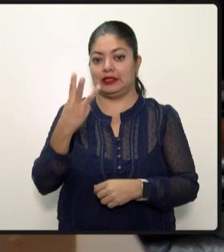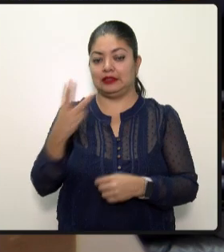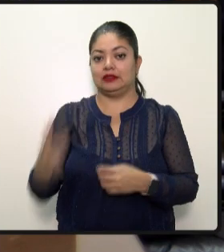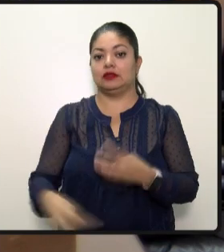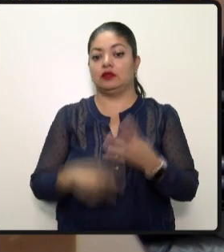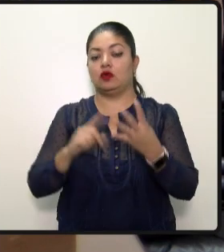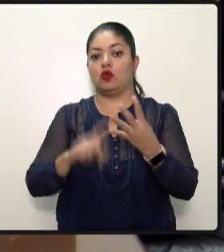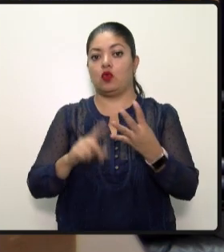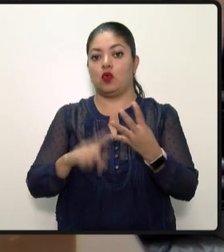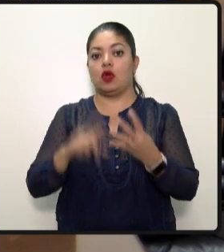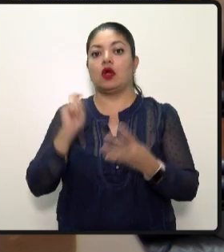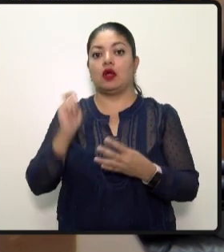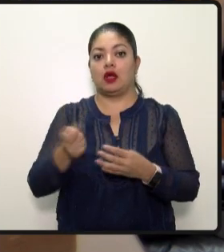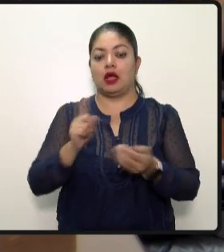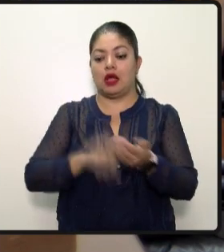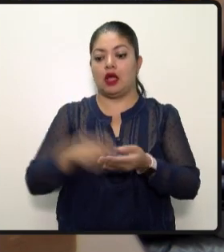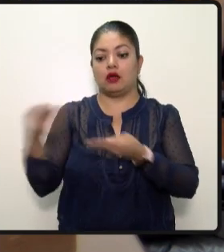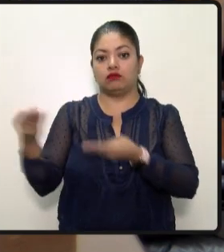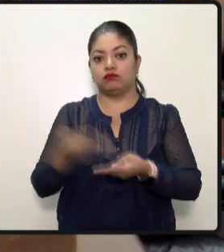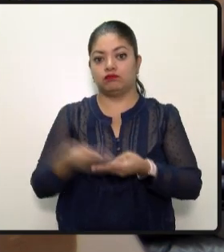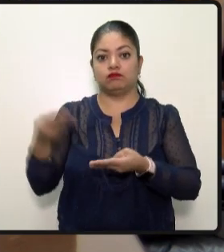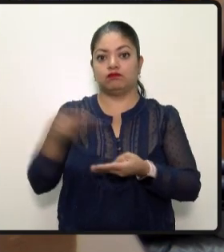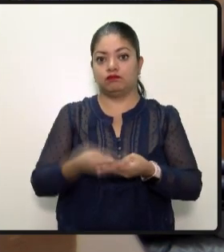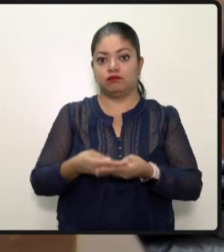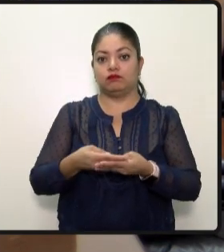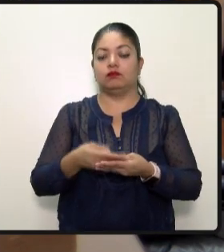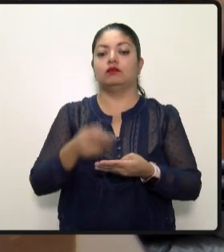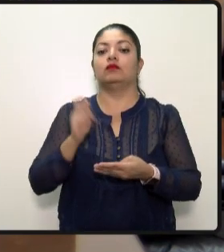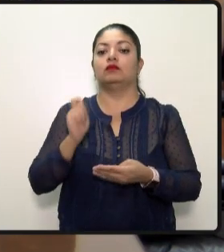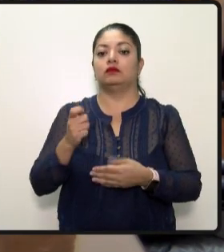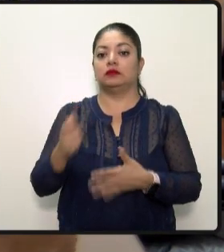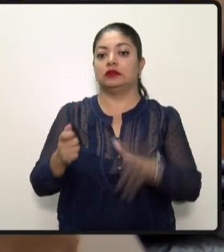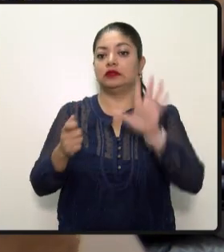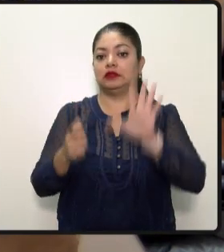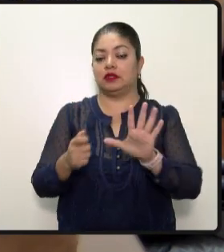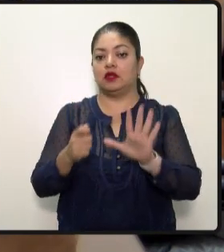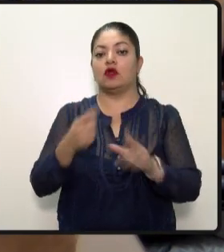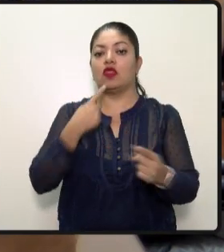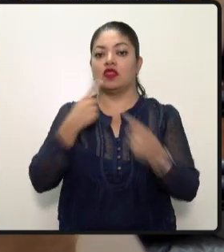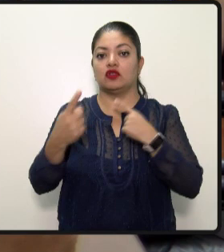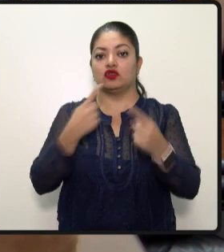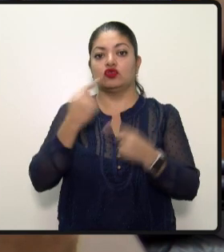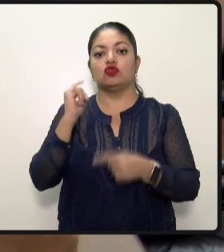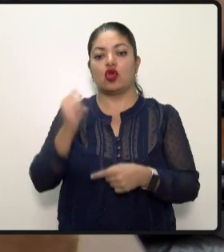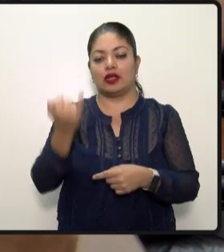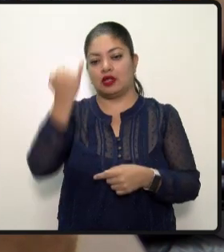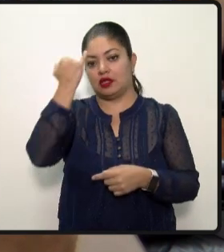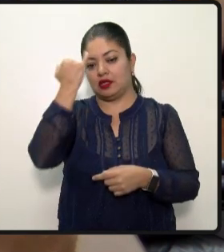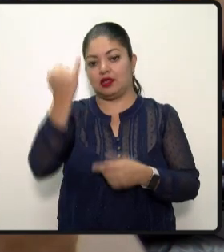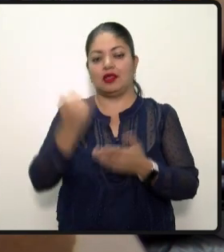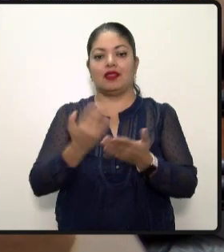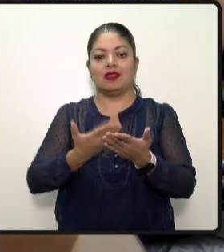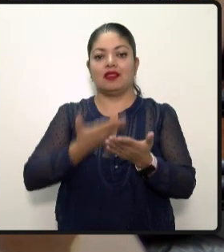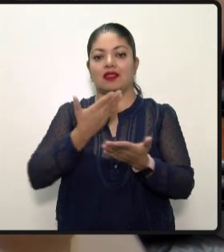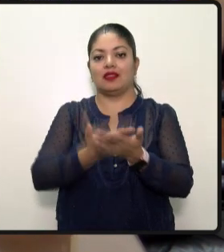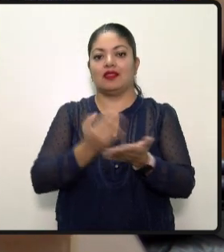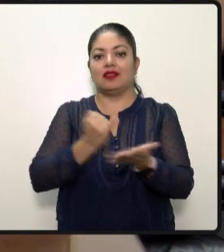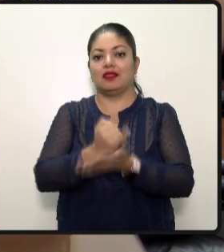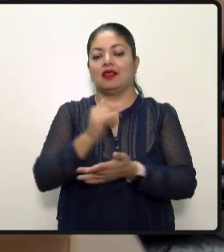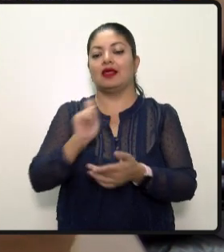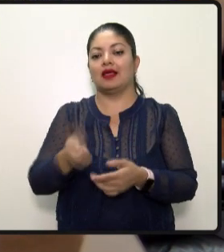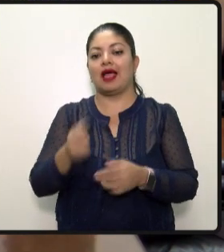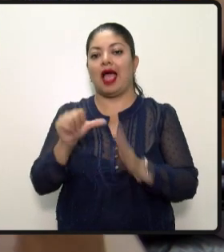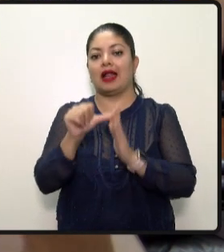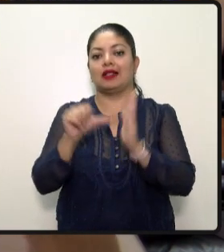4, comunicaciones recibidas. Punto número 5, discusión y en su caso aprobación del dictamen de decreto que adiciona un artículo tercero